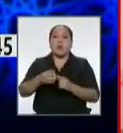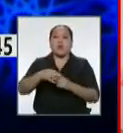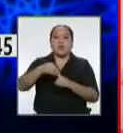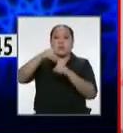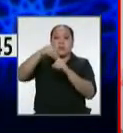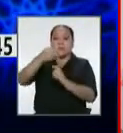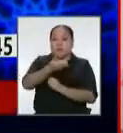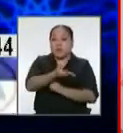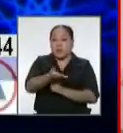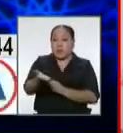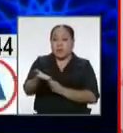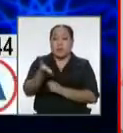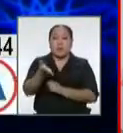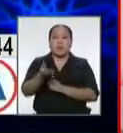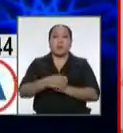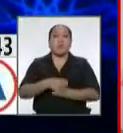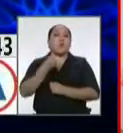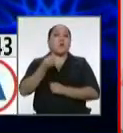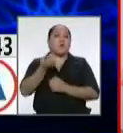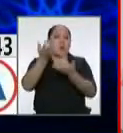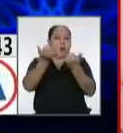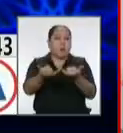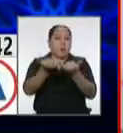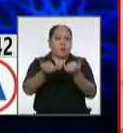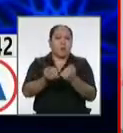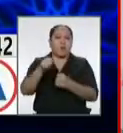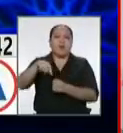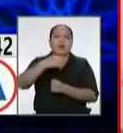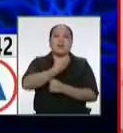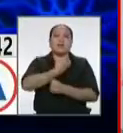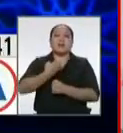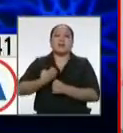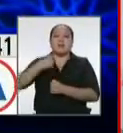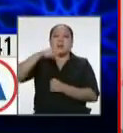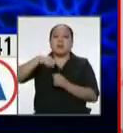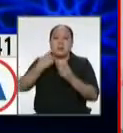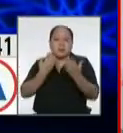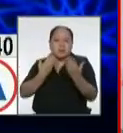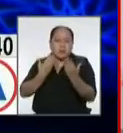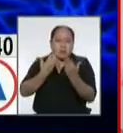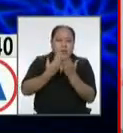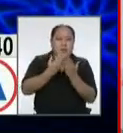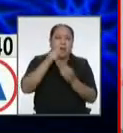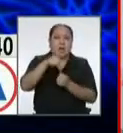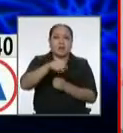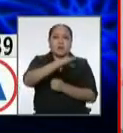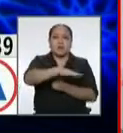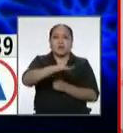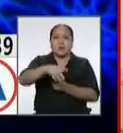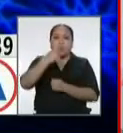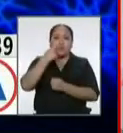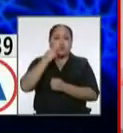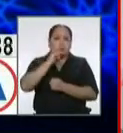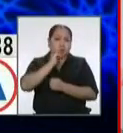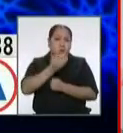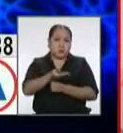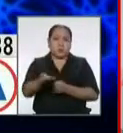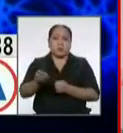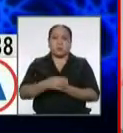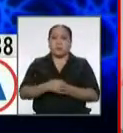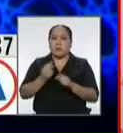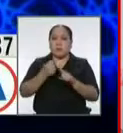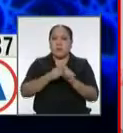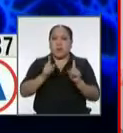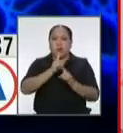un expectante lugar, creo que va a pensar en asistir a este debate. Pero yo quisiera que todos los